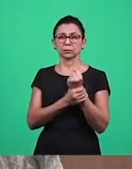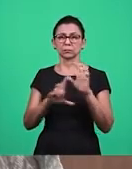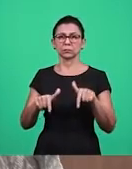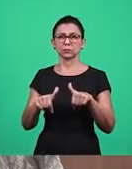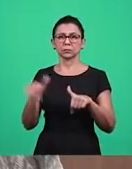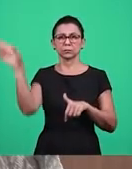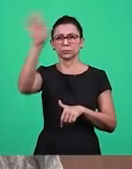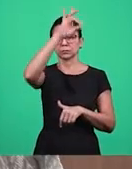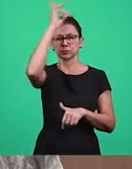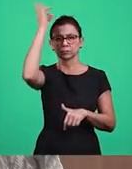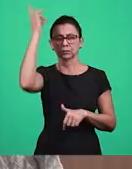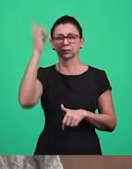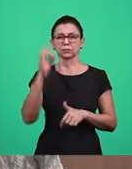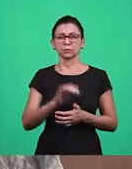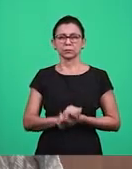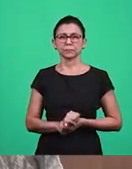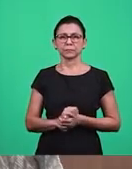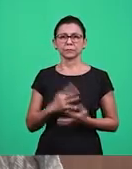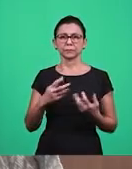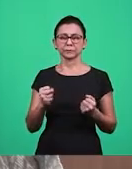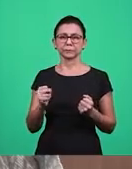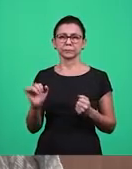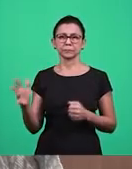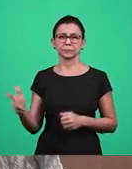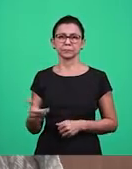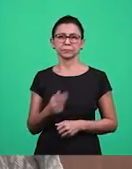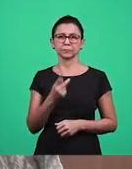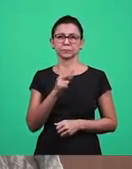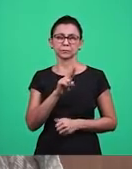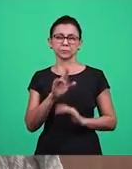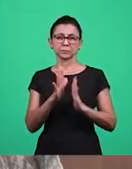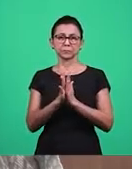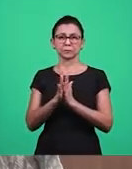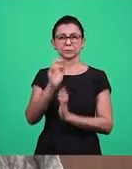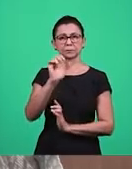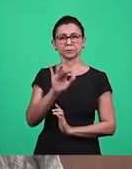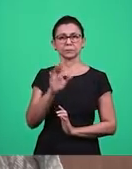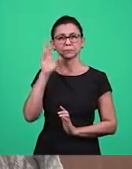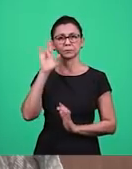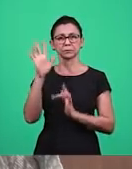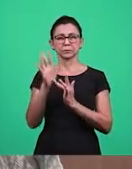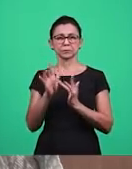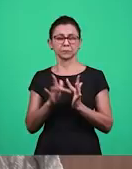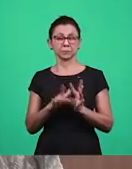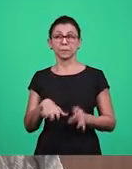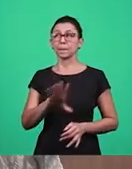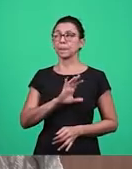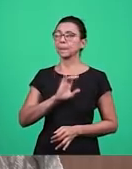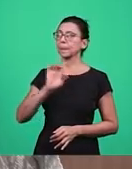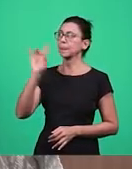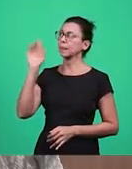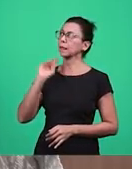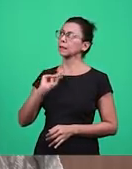de tu Espíritu Santo en nuestro favor. Recibe así nuestra adoración. Y en tu nombre decimos que la gracia del Señor Jesús,